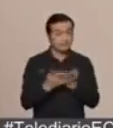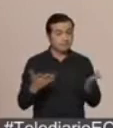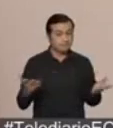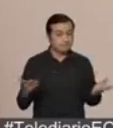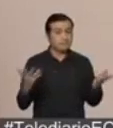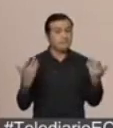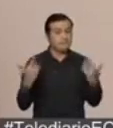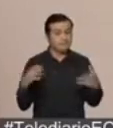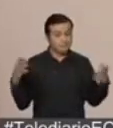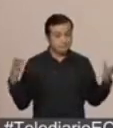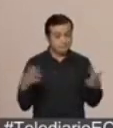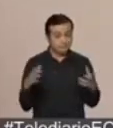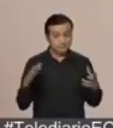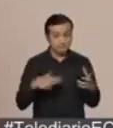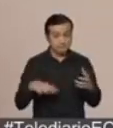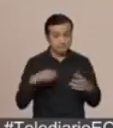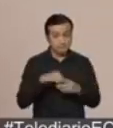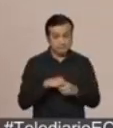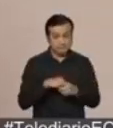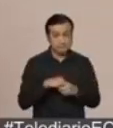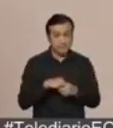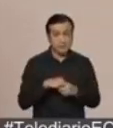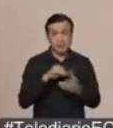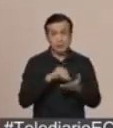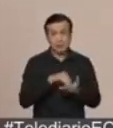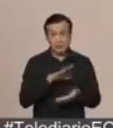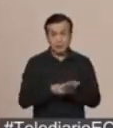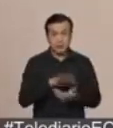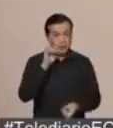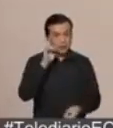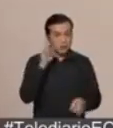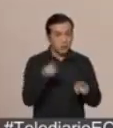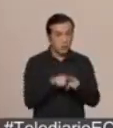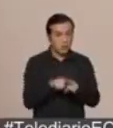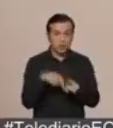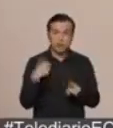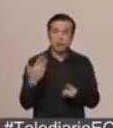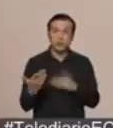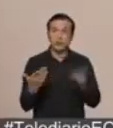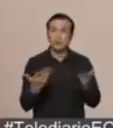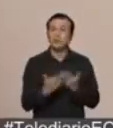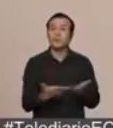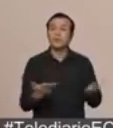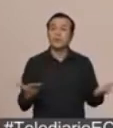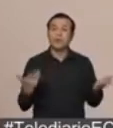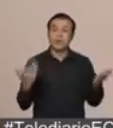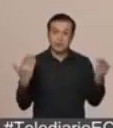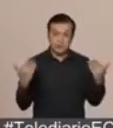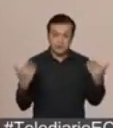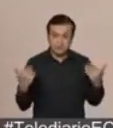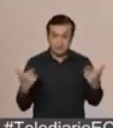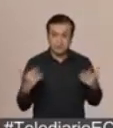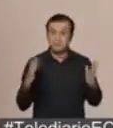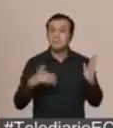cadena acuícola se implementó un acuerdo ministerial que es